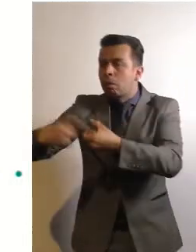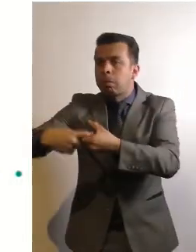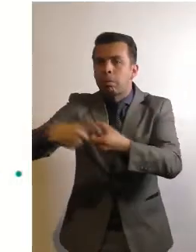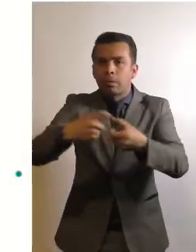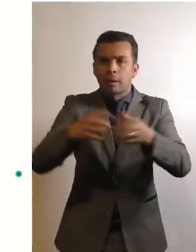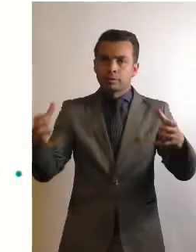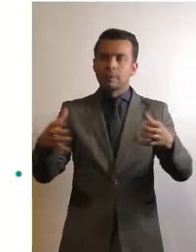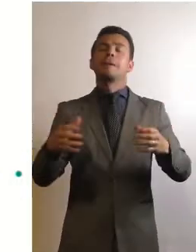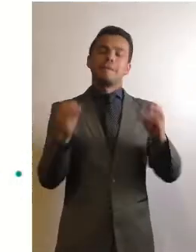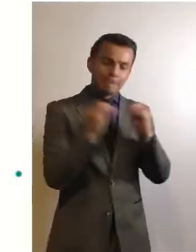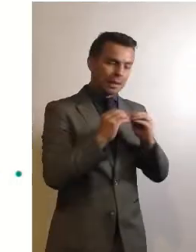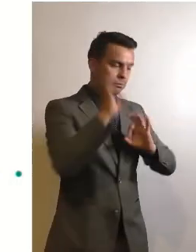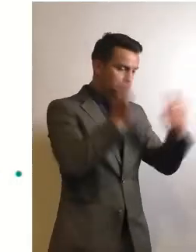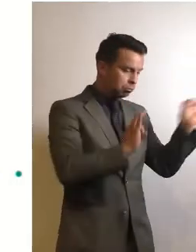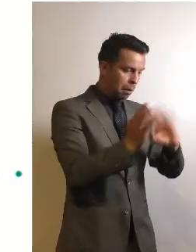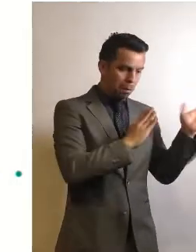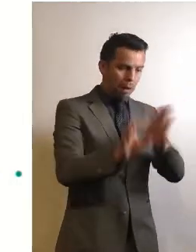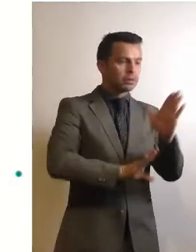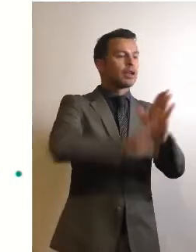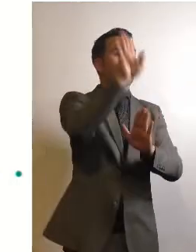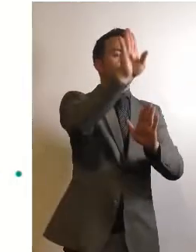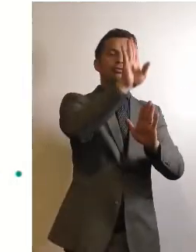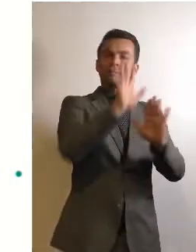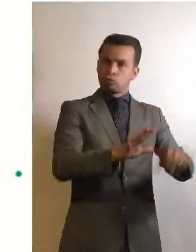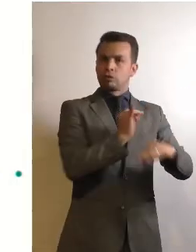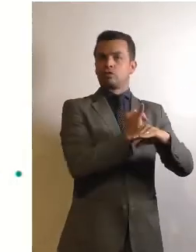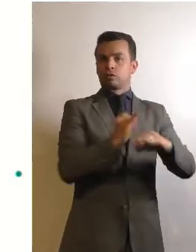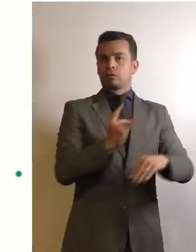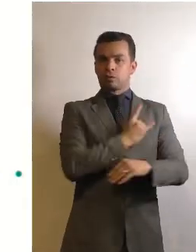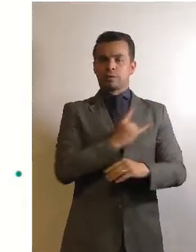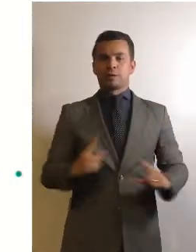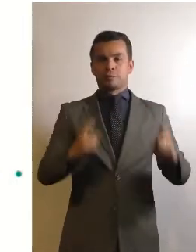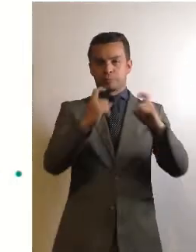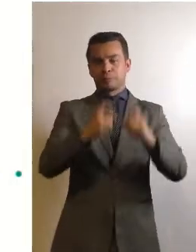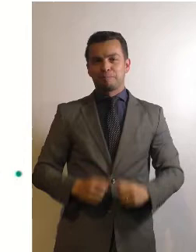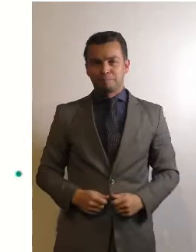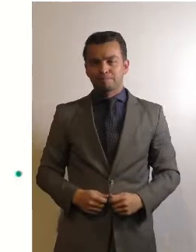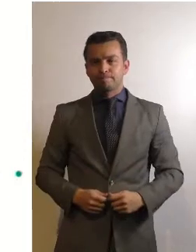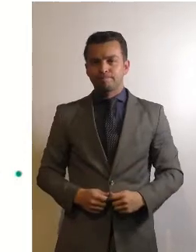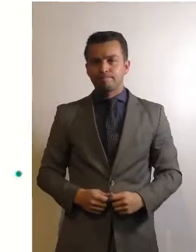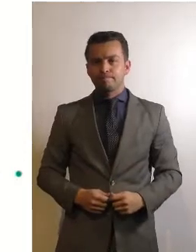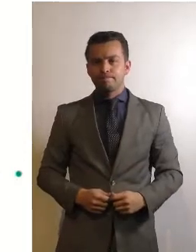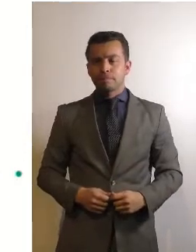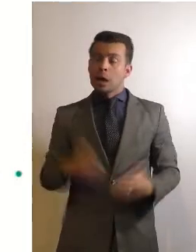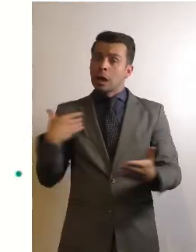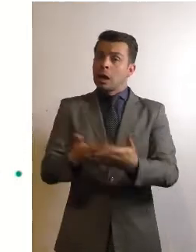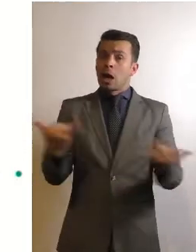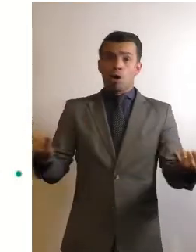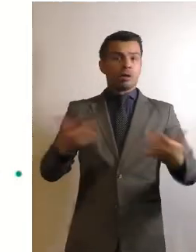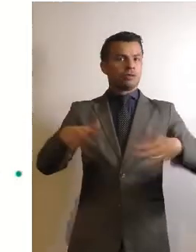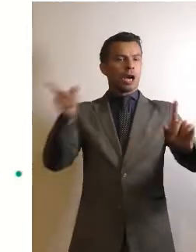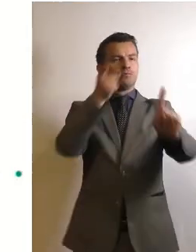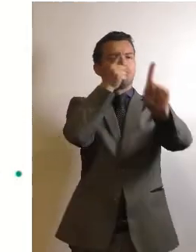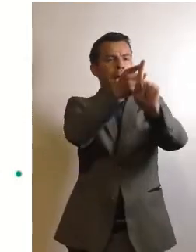de desarrollo institucional. Hemos logrado, a la fecha siguiente, por favor.